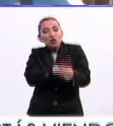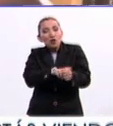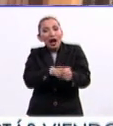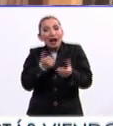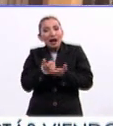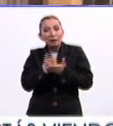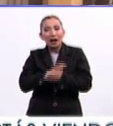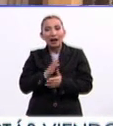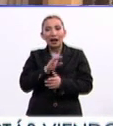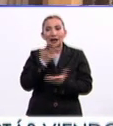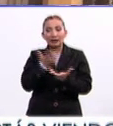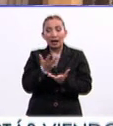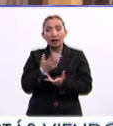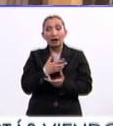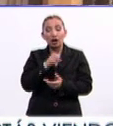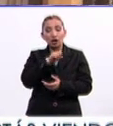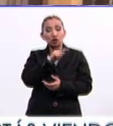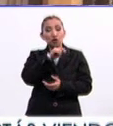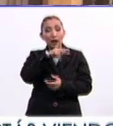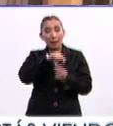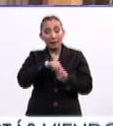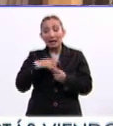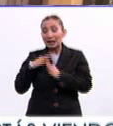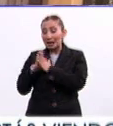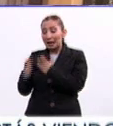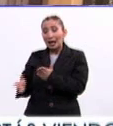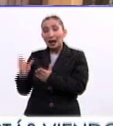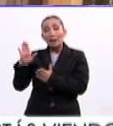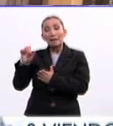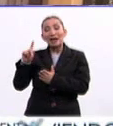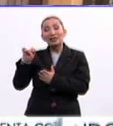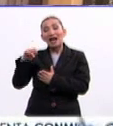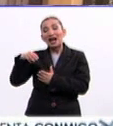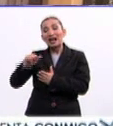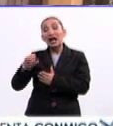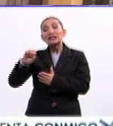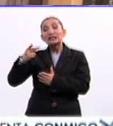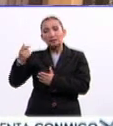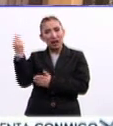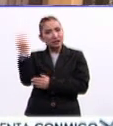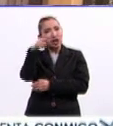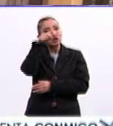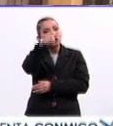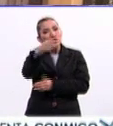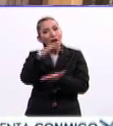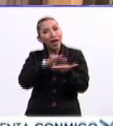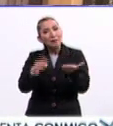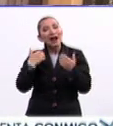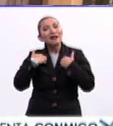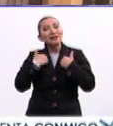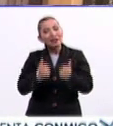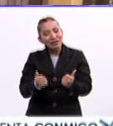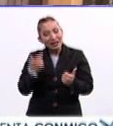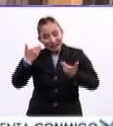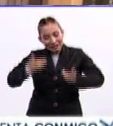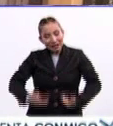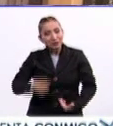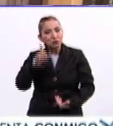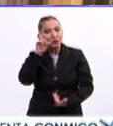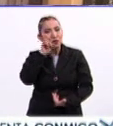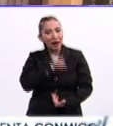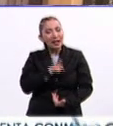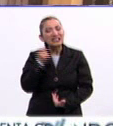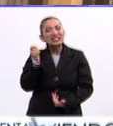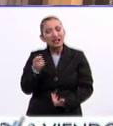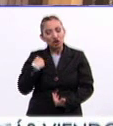Tanto Tsunami como los textos de Vandana Shiva son lecturas indispensables para entendernos como mujeres y el papel que tenemos hoy